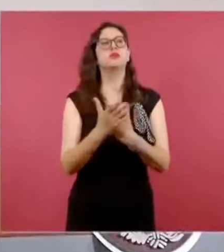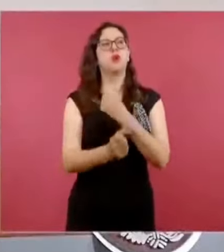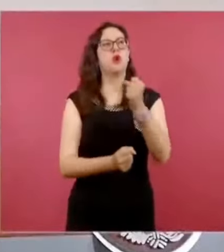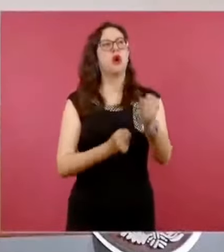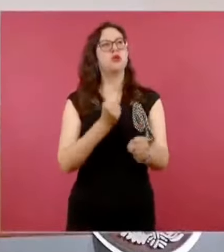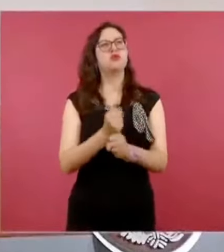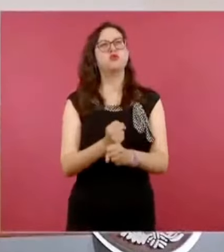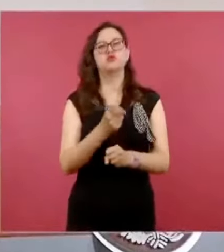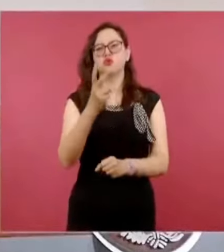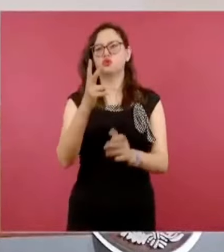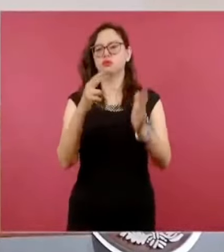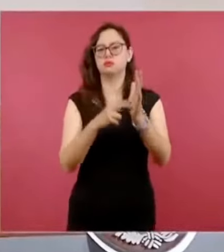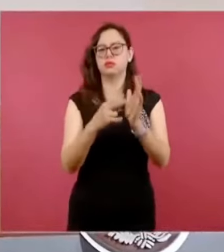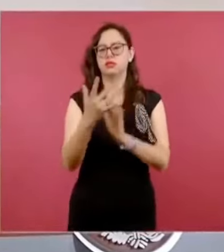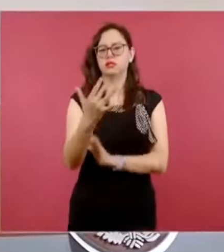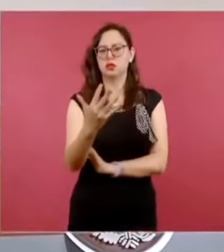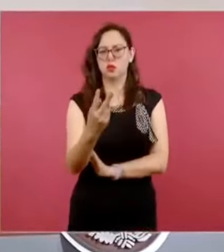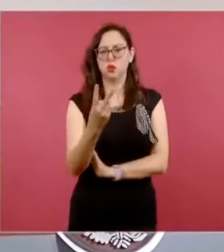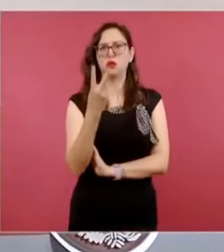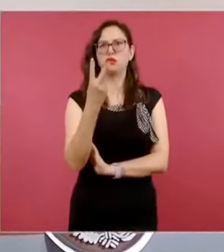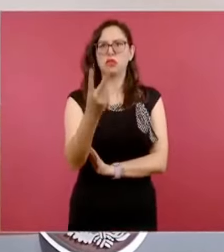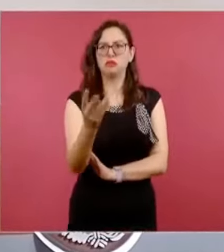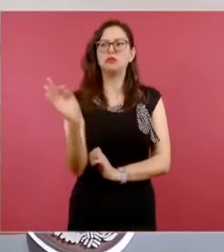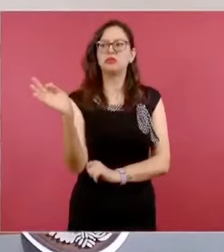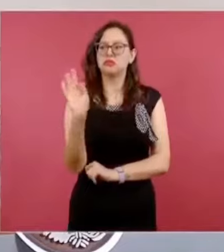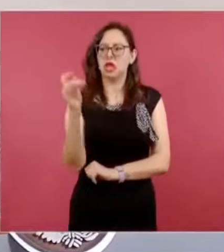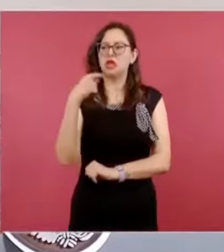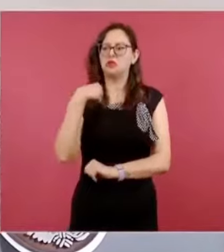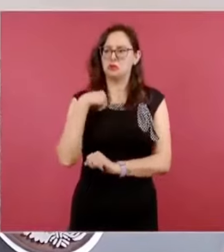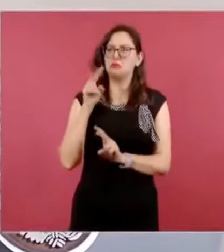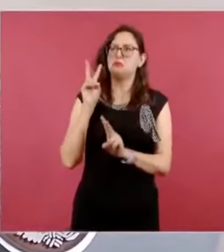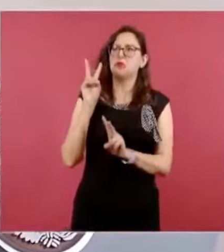2052, ¿no? Sí, a lo mejor todavía lo vamos a poder ver.